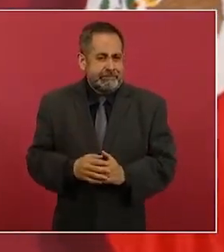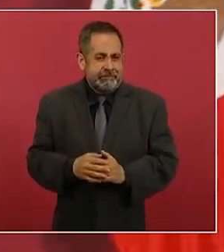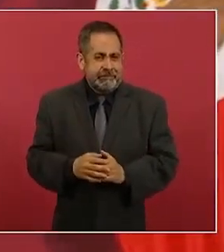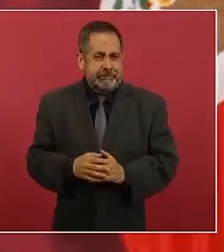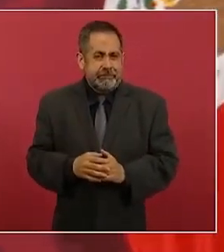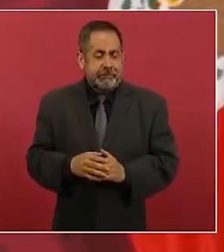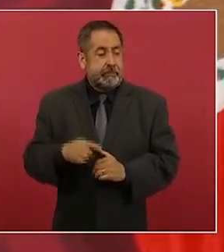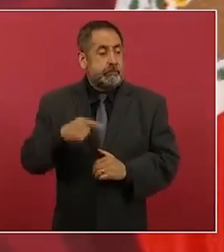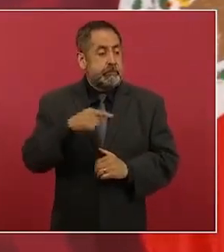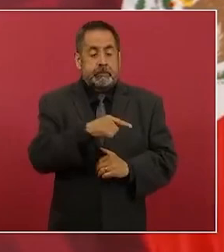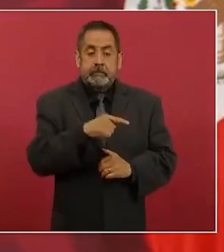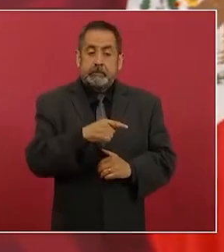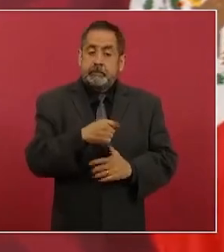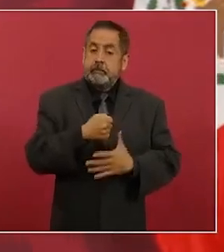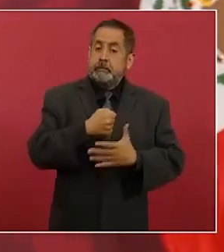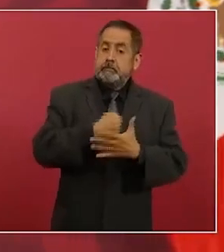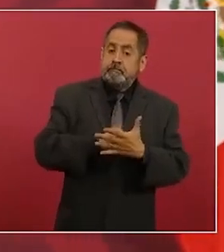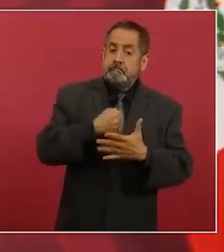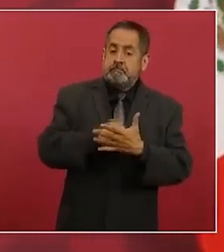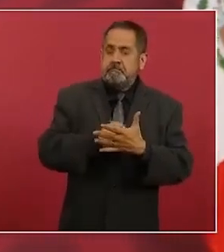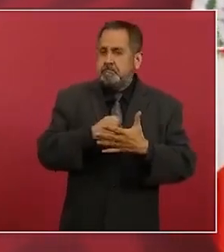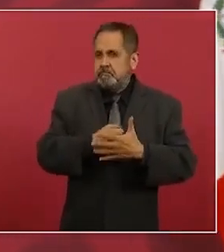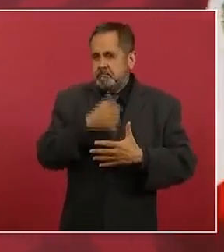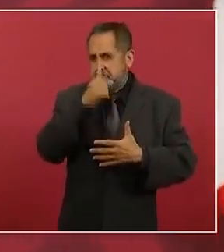Al movimiento que surge para